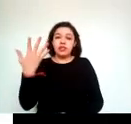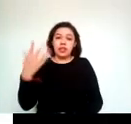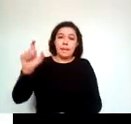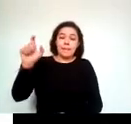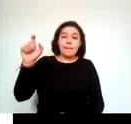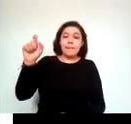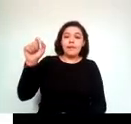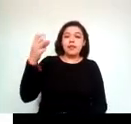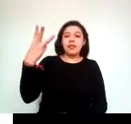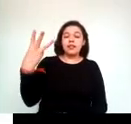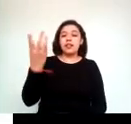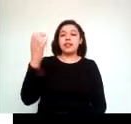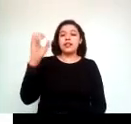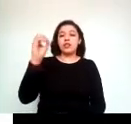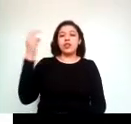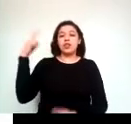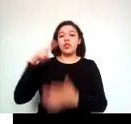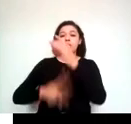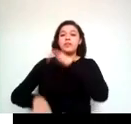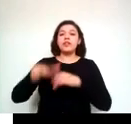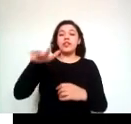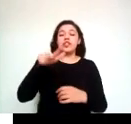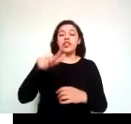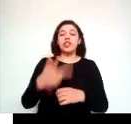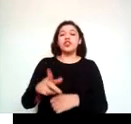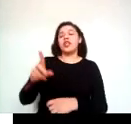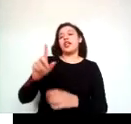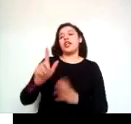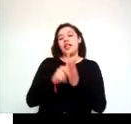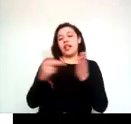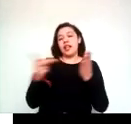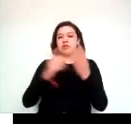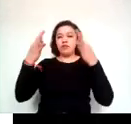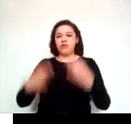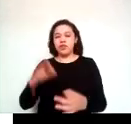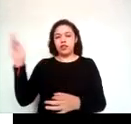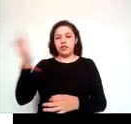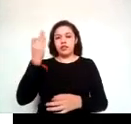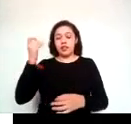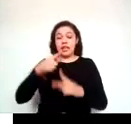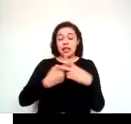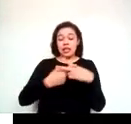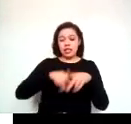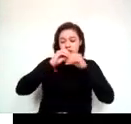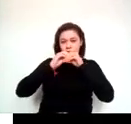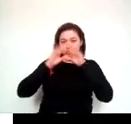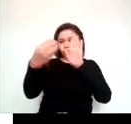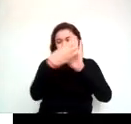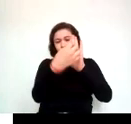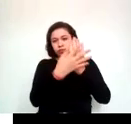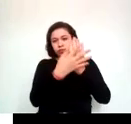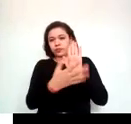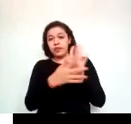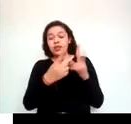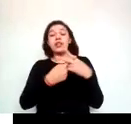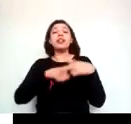del 2018 en el Diario Oficial de la Federación. Aquí es cuando empieza su publicación. Sin embargo, entra en vigor a partir